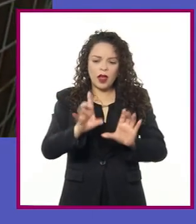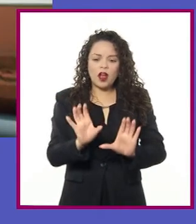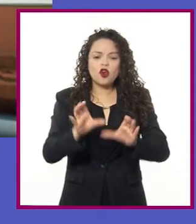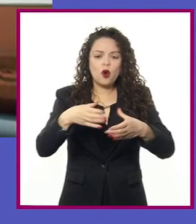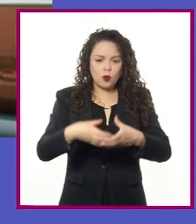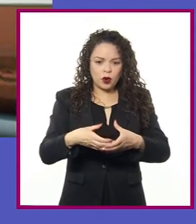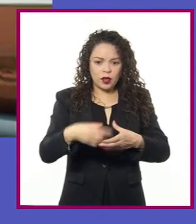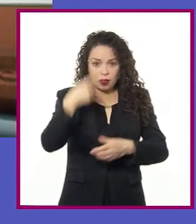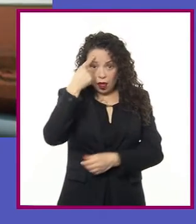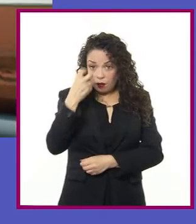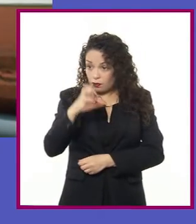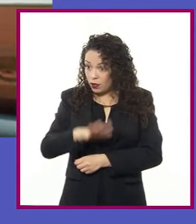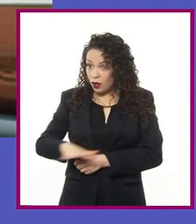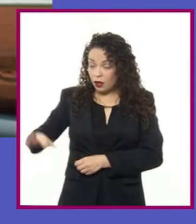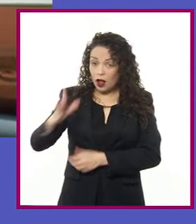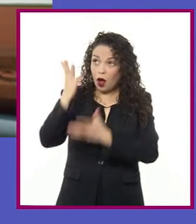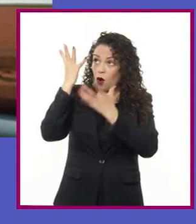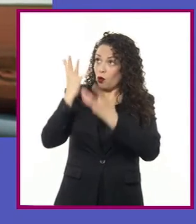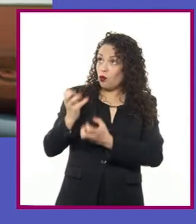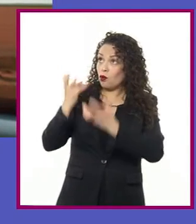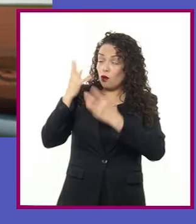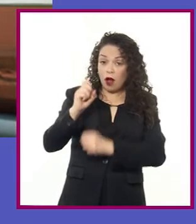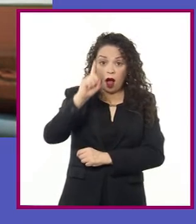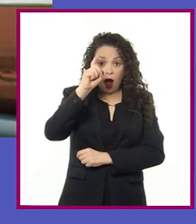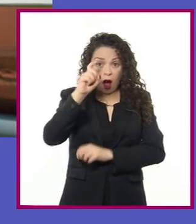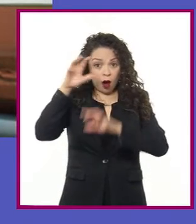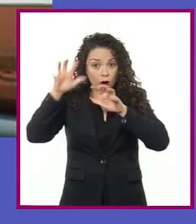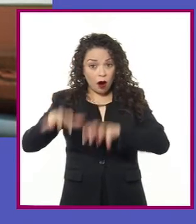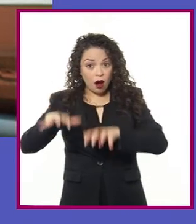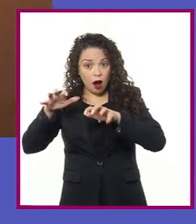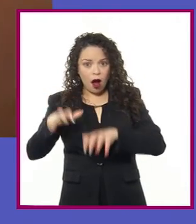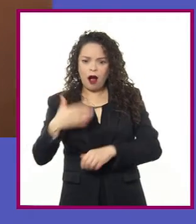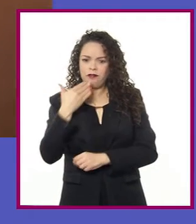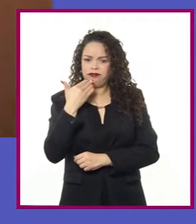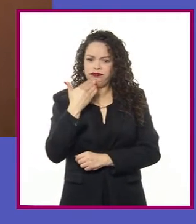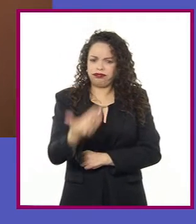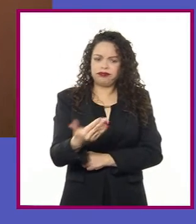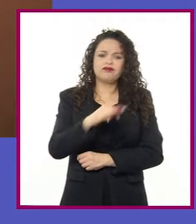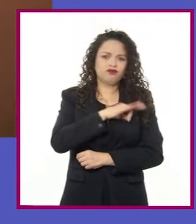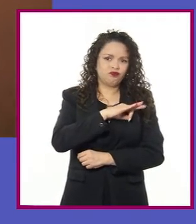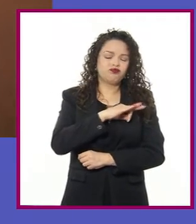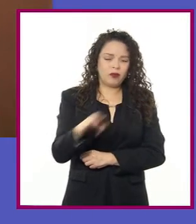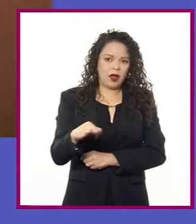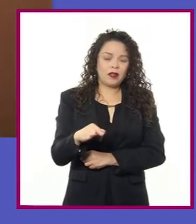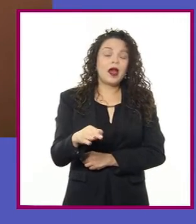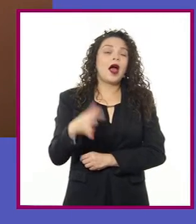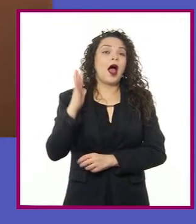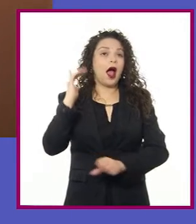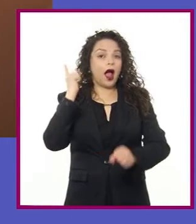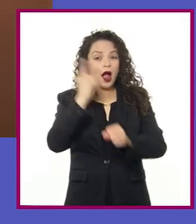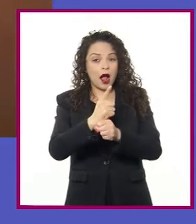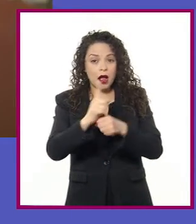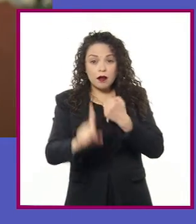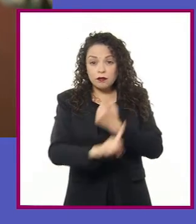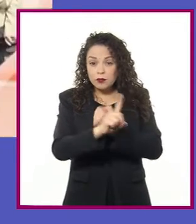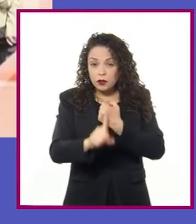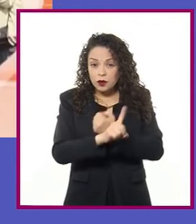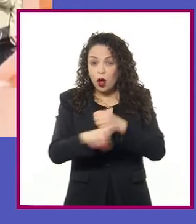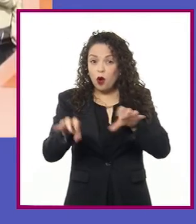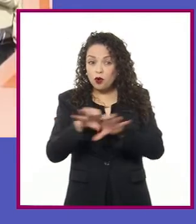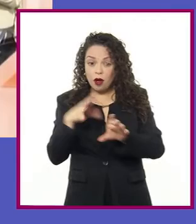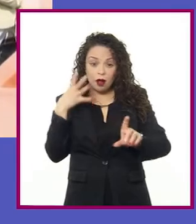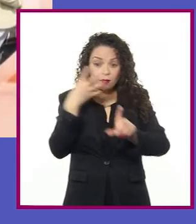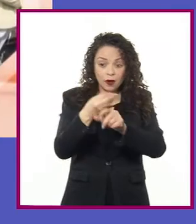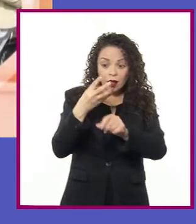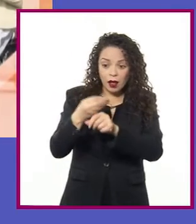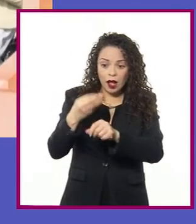el Guarda, la captación de agua pluvial también era viable. Una vez que se identifica la problemática y la solución,